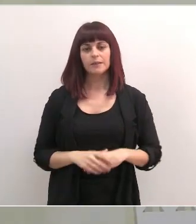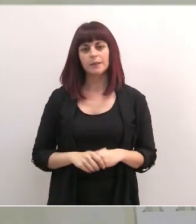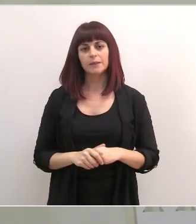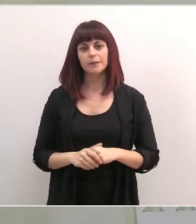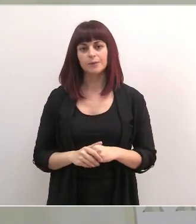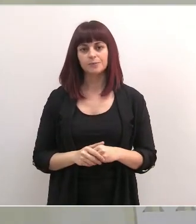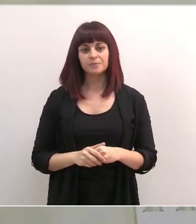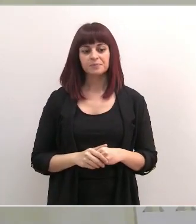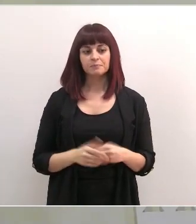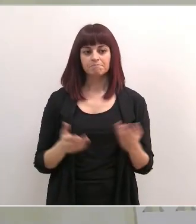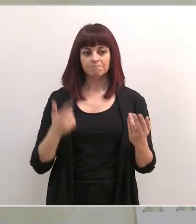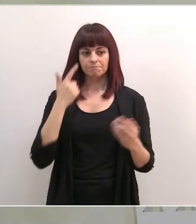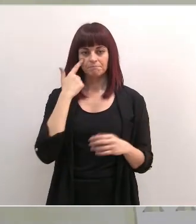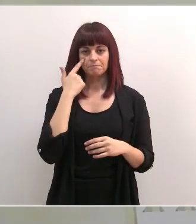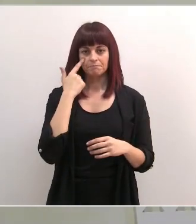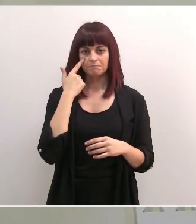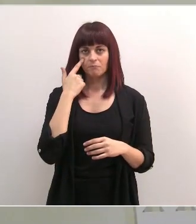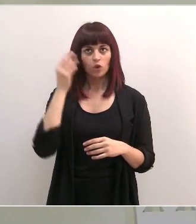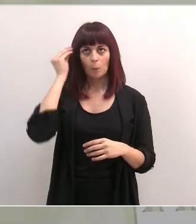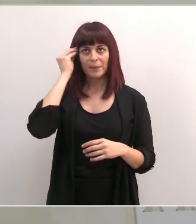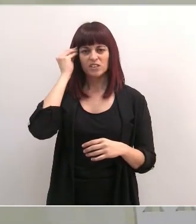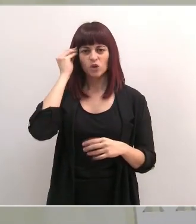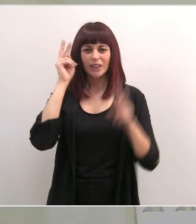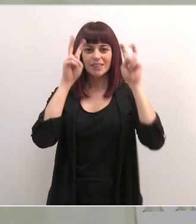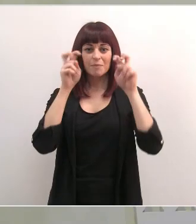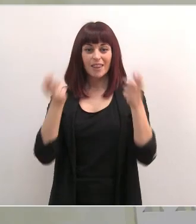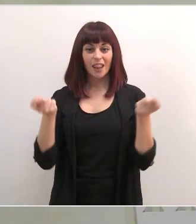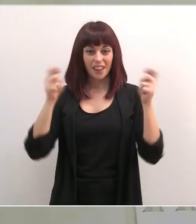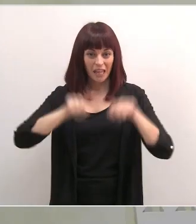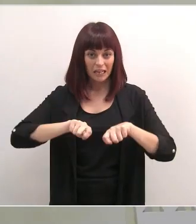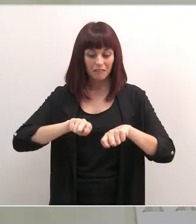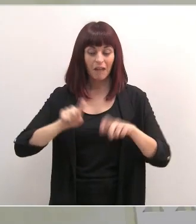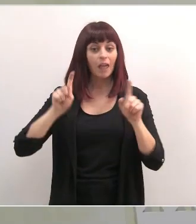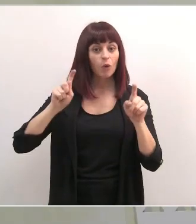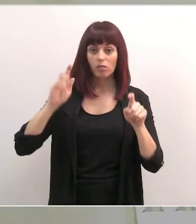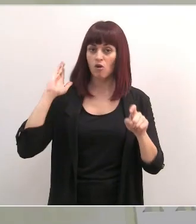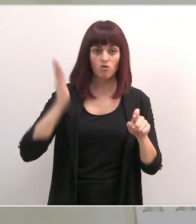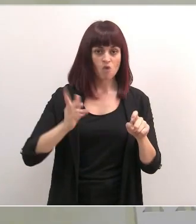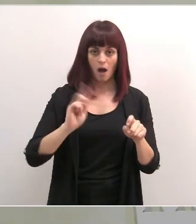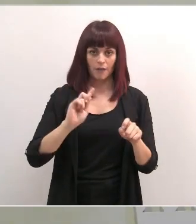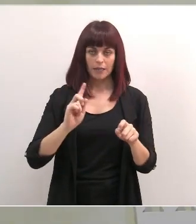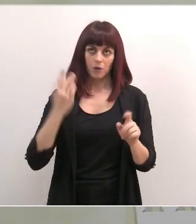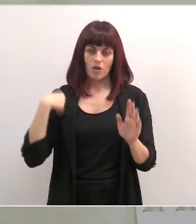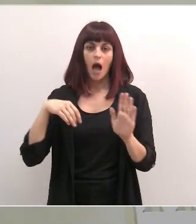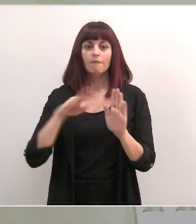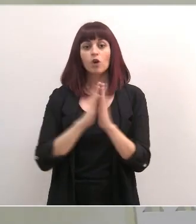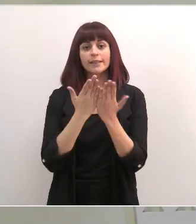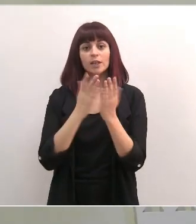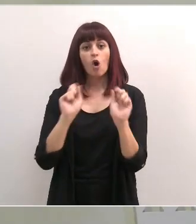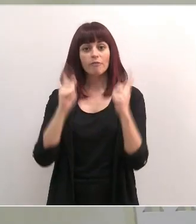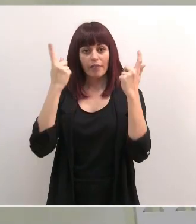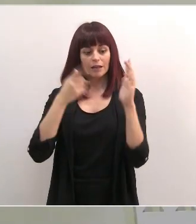el cierre yo creo que no. En principio lo definiremos claramente en el boletín oficial, pero en principio no